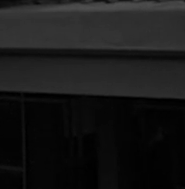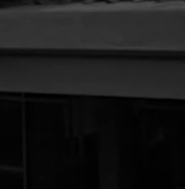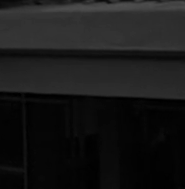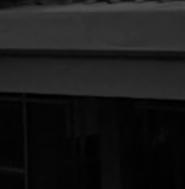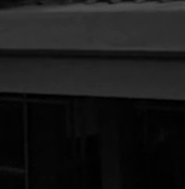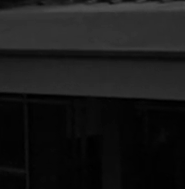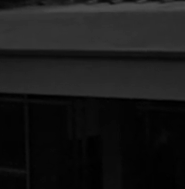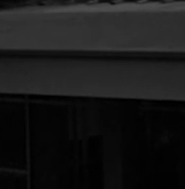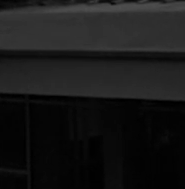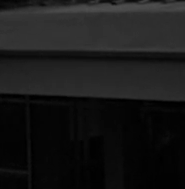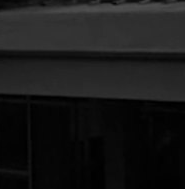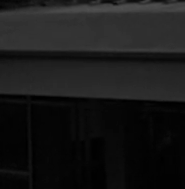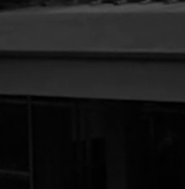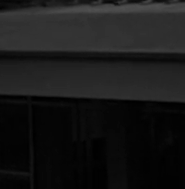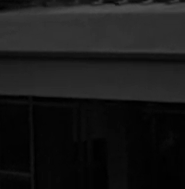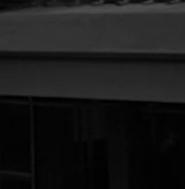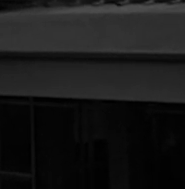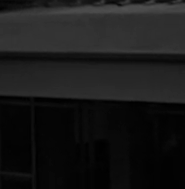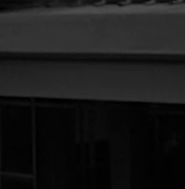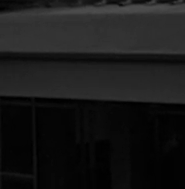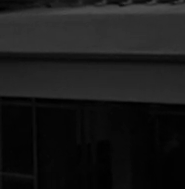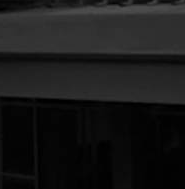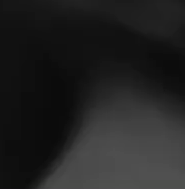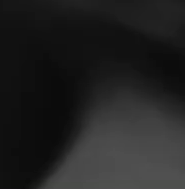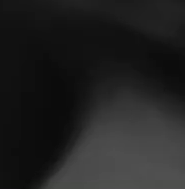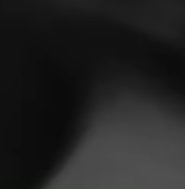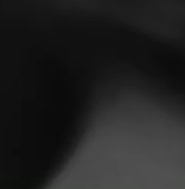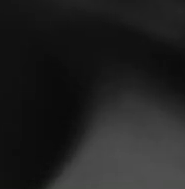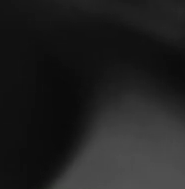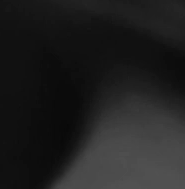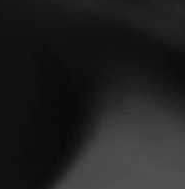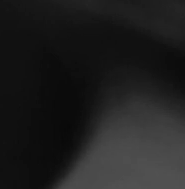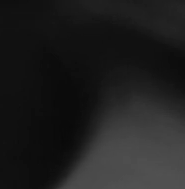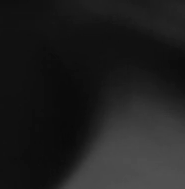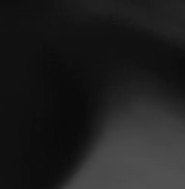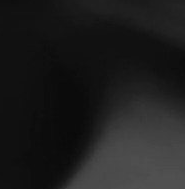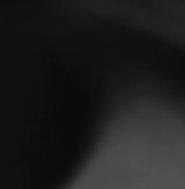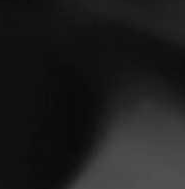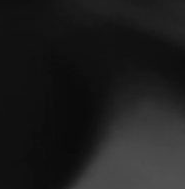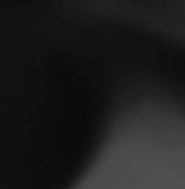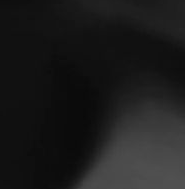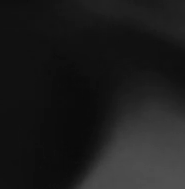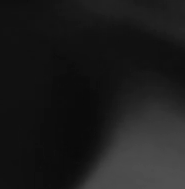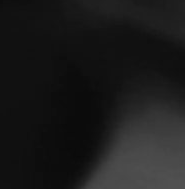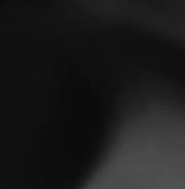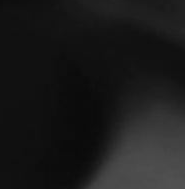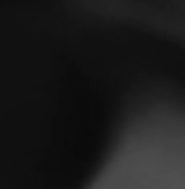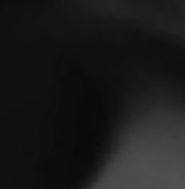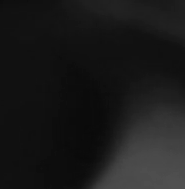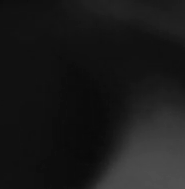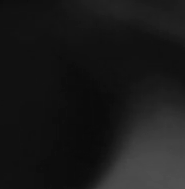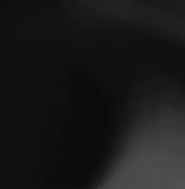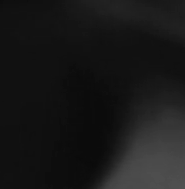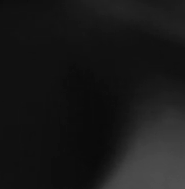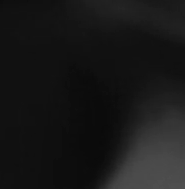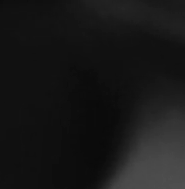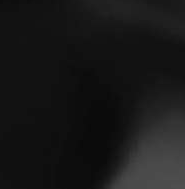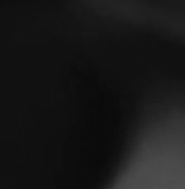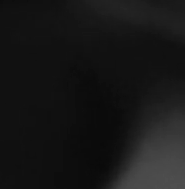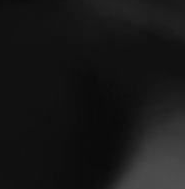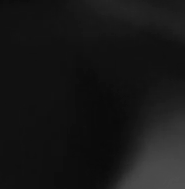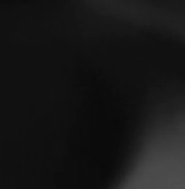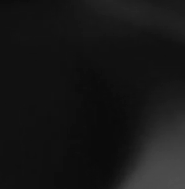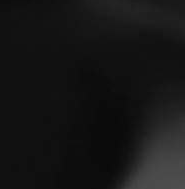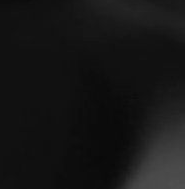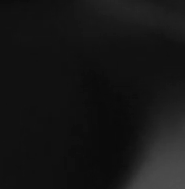y profesora de bioquímica en la Universidad de Costa Rica. Ya sabe, para prevenir el coronavirus, mantenga un constante lavado de